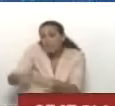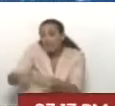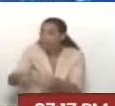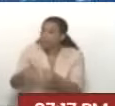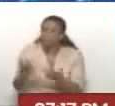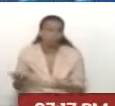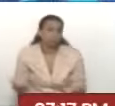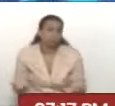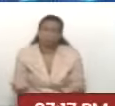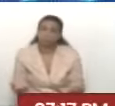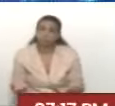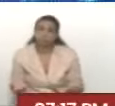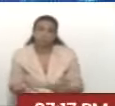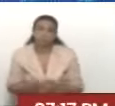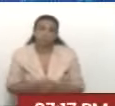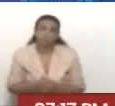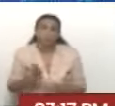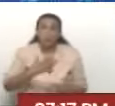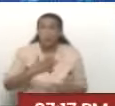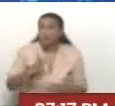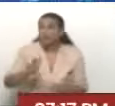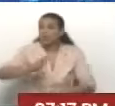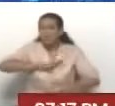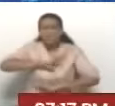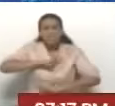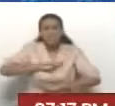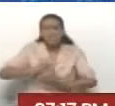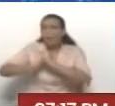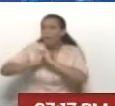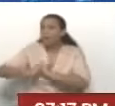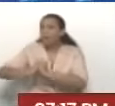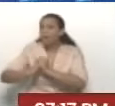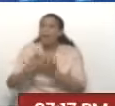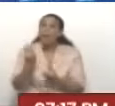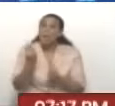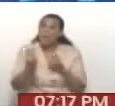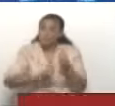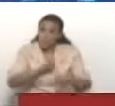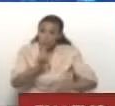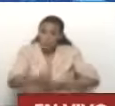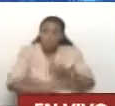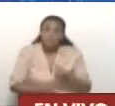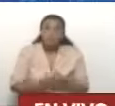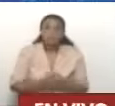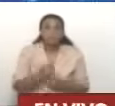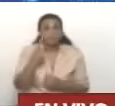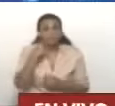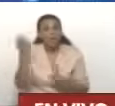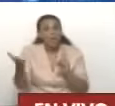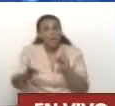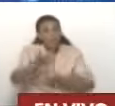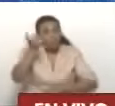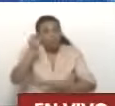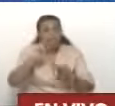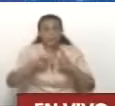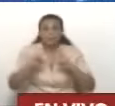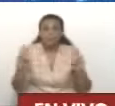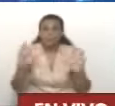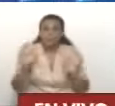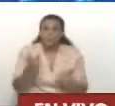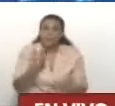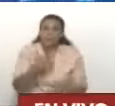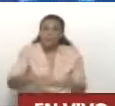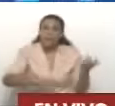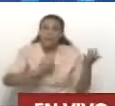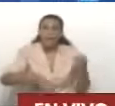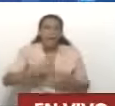no, no basta rezar, hacen falta muchas cosas para conseguir